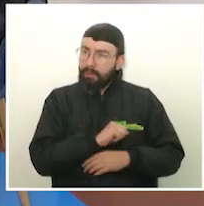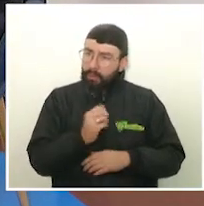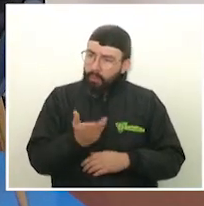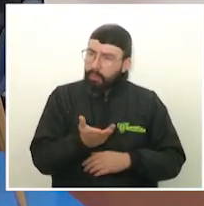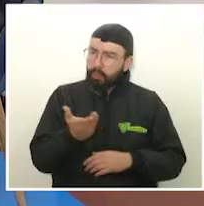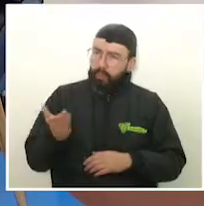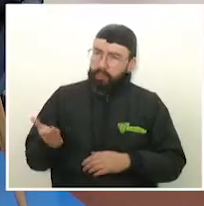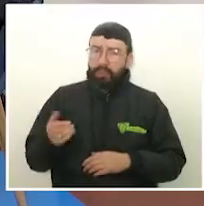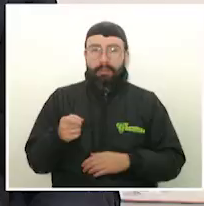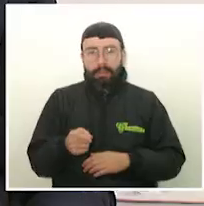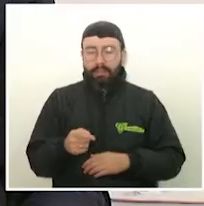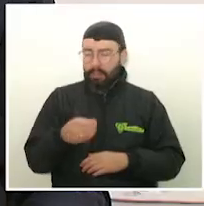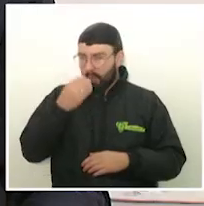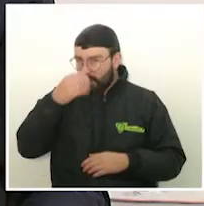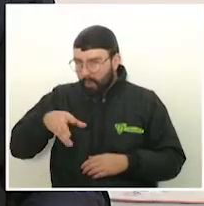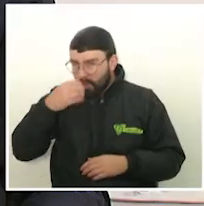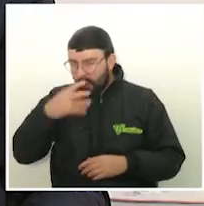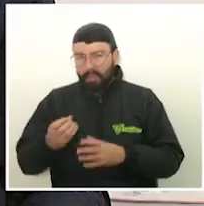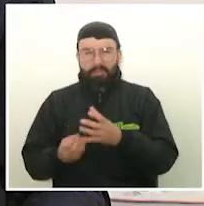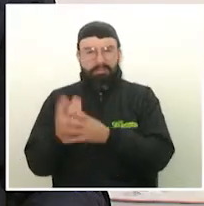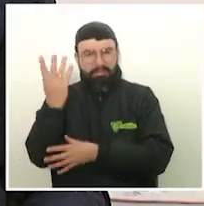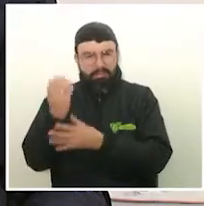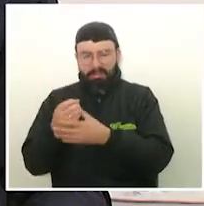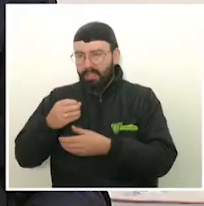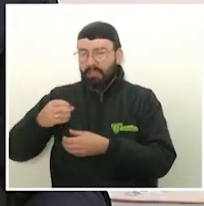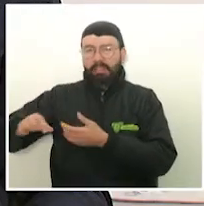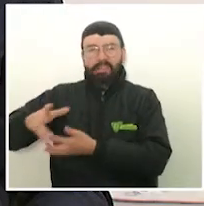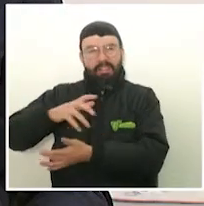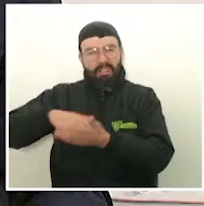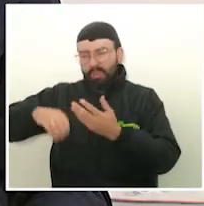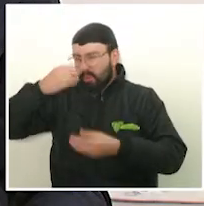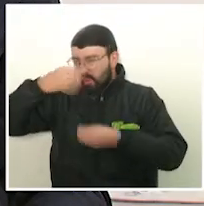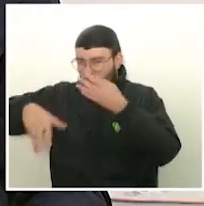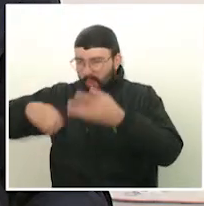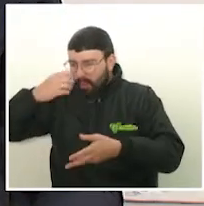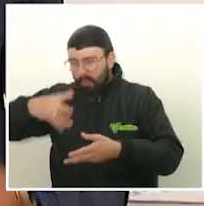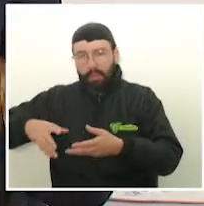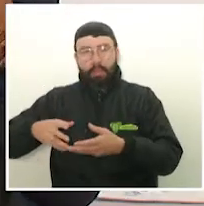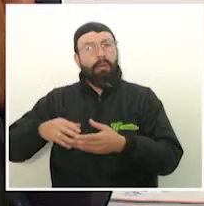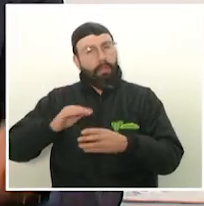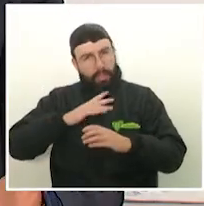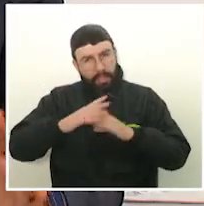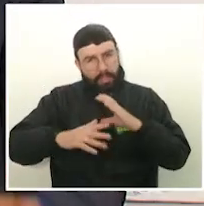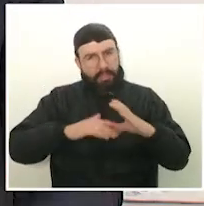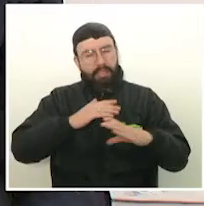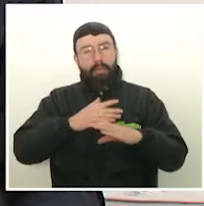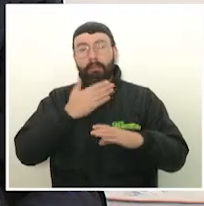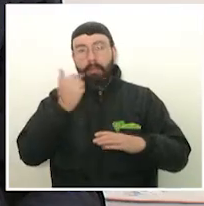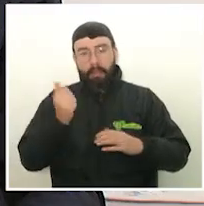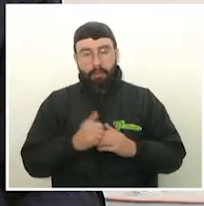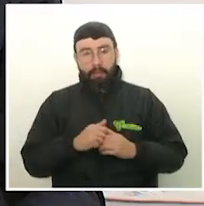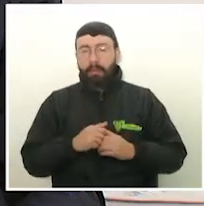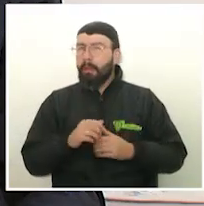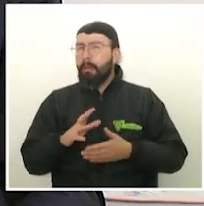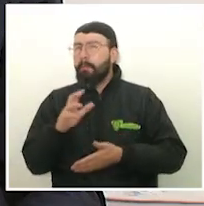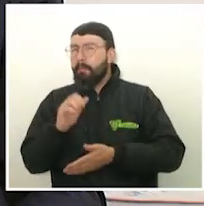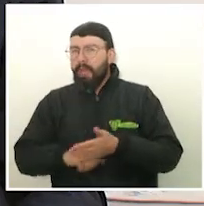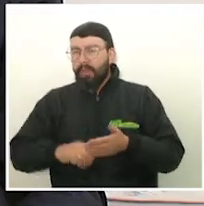el efecto contaminante que hacemos a diario. Reciclemos, utilicemos menos